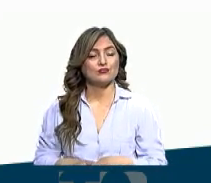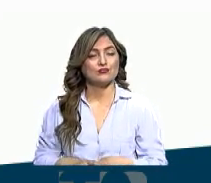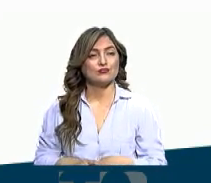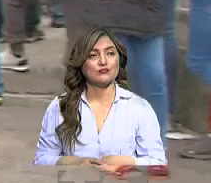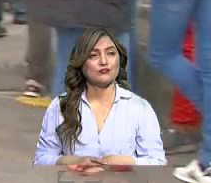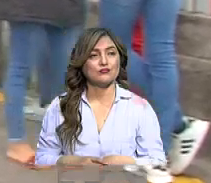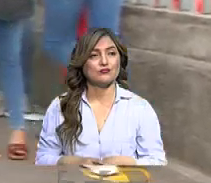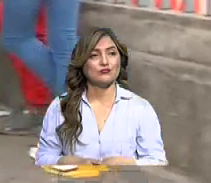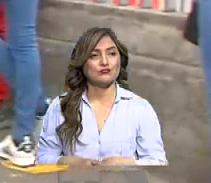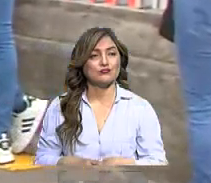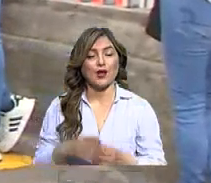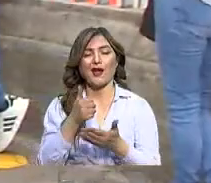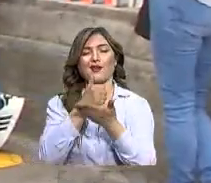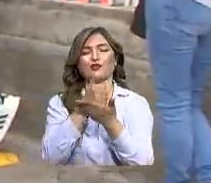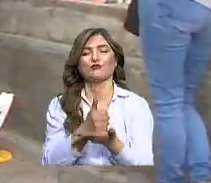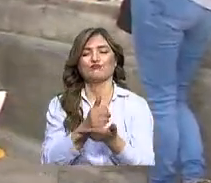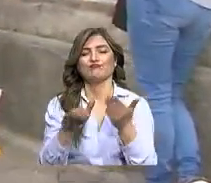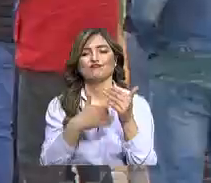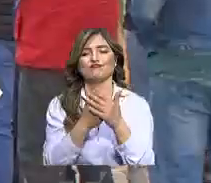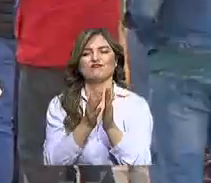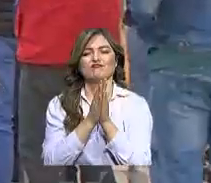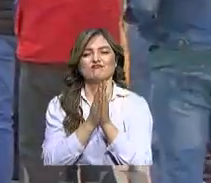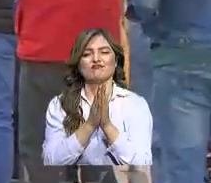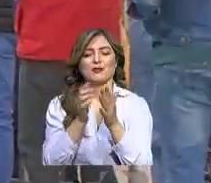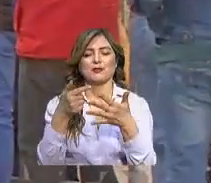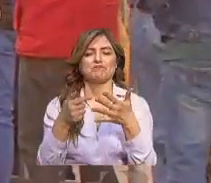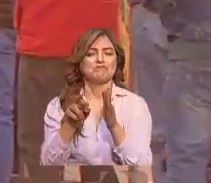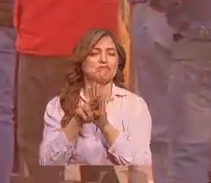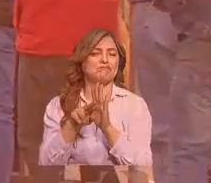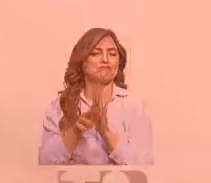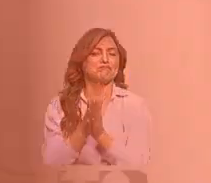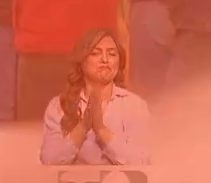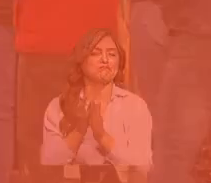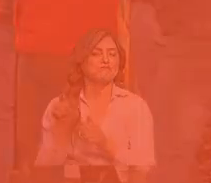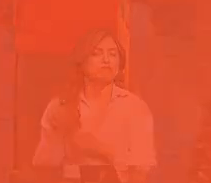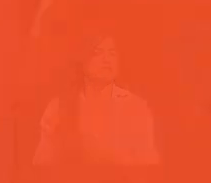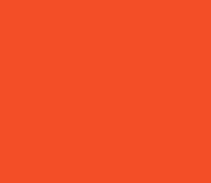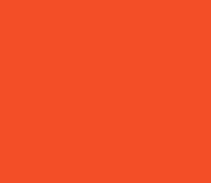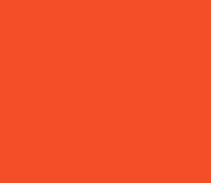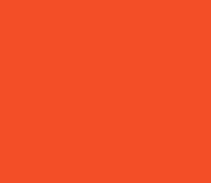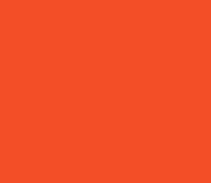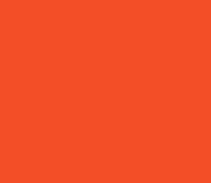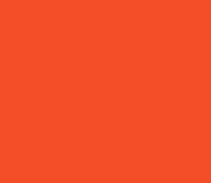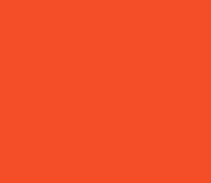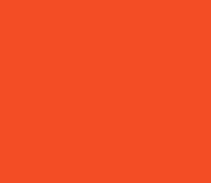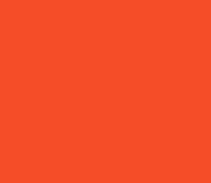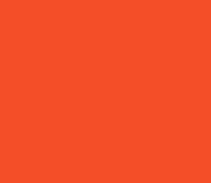contacto.ciudadano@ant.gov.es y ahí le podrán ayudar en todos sus requerimientos. En Quito, Juan Miguel Rodríguez, 24 horas.